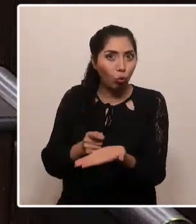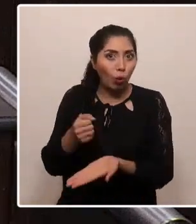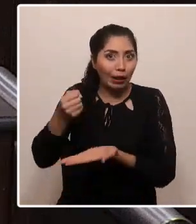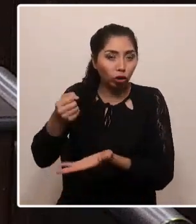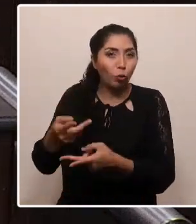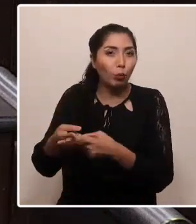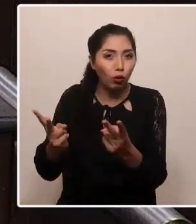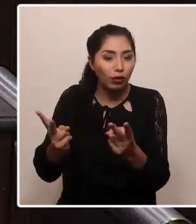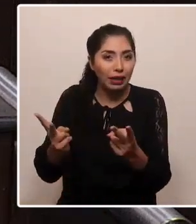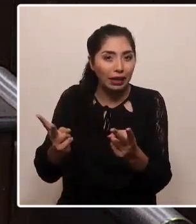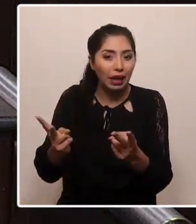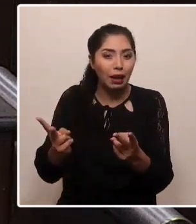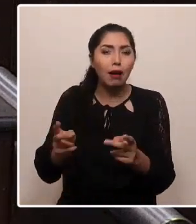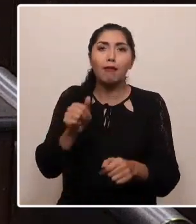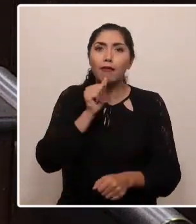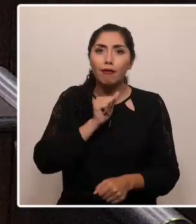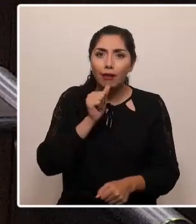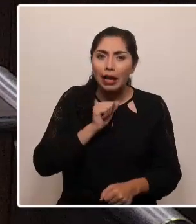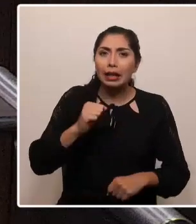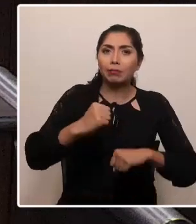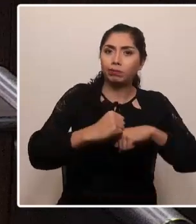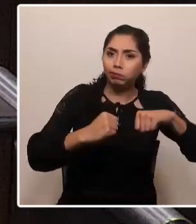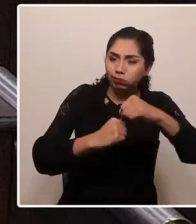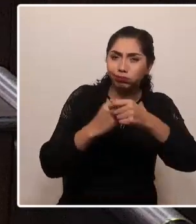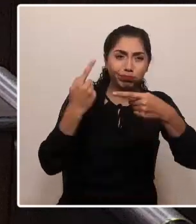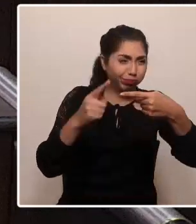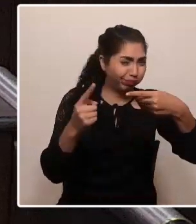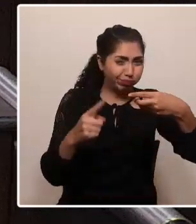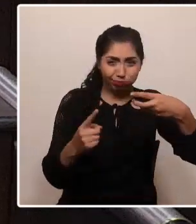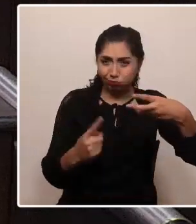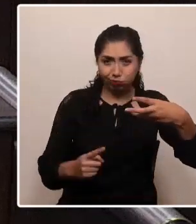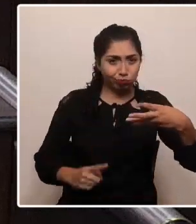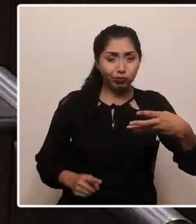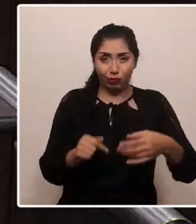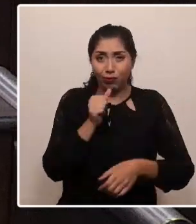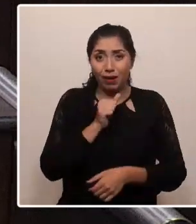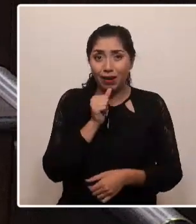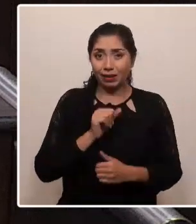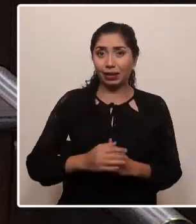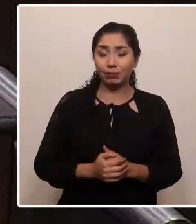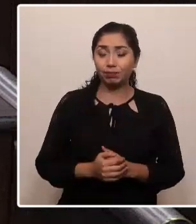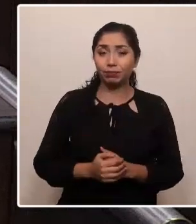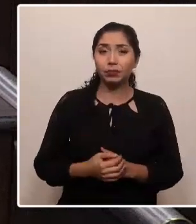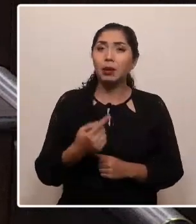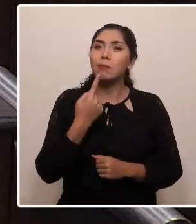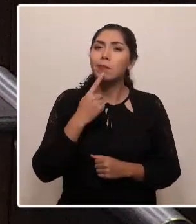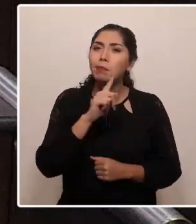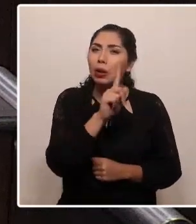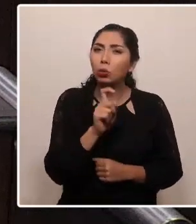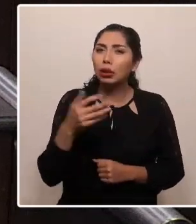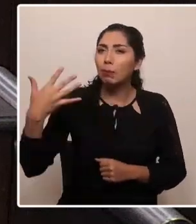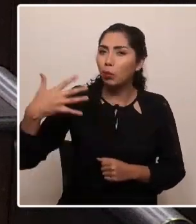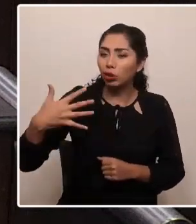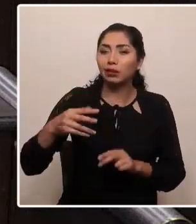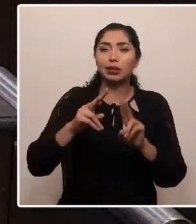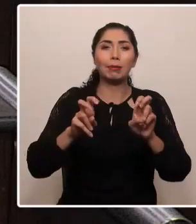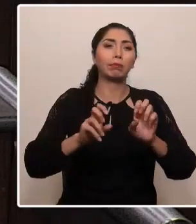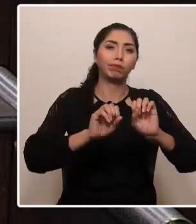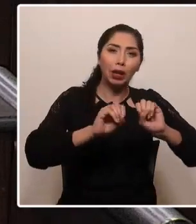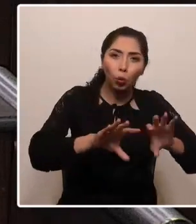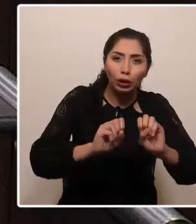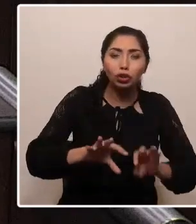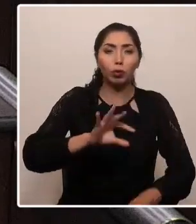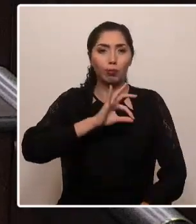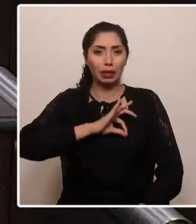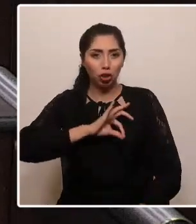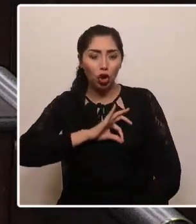hace falta infraestructura, entre innumerables factores. Y una de las preguntas claves en educación, en pensiones, en vivienda,